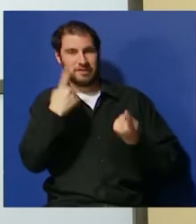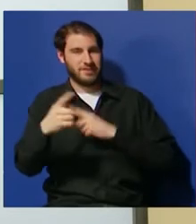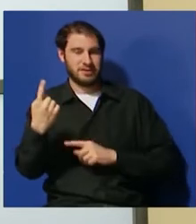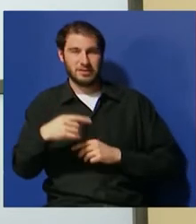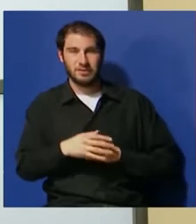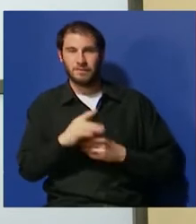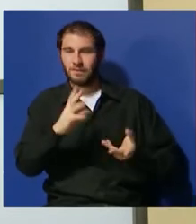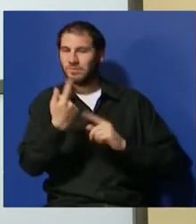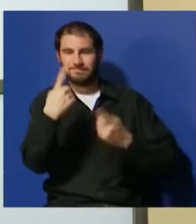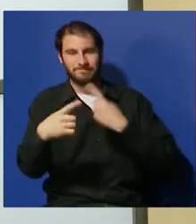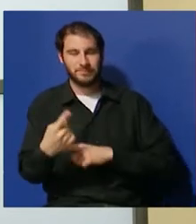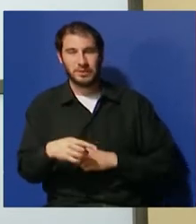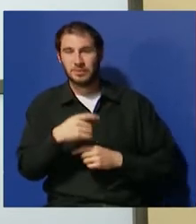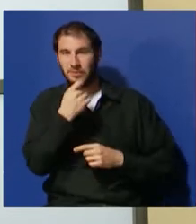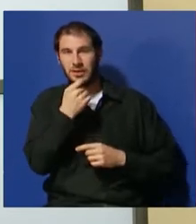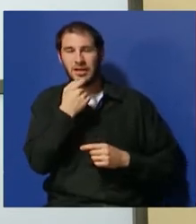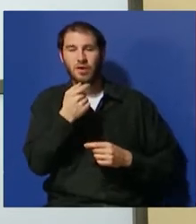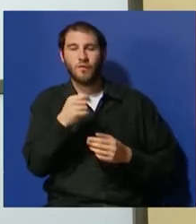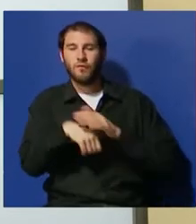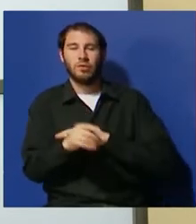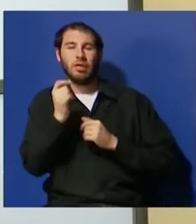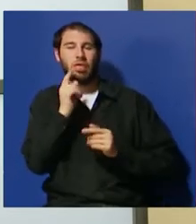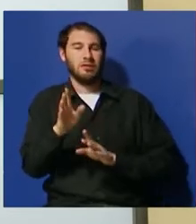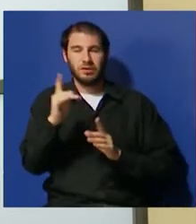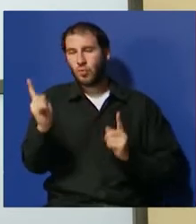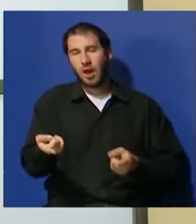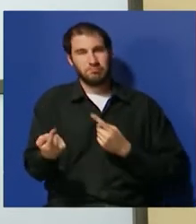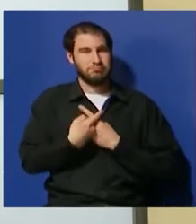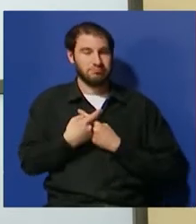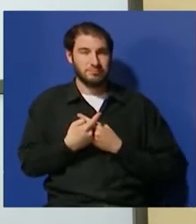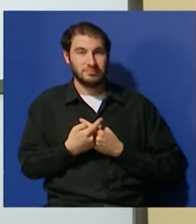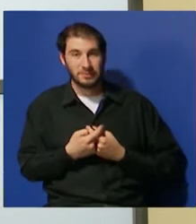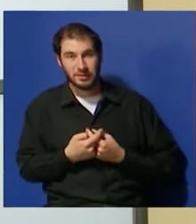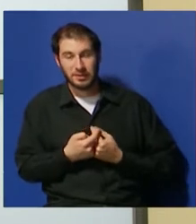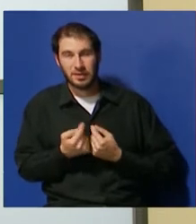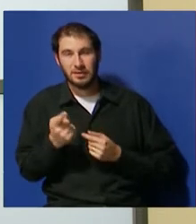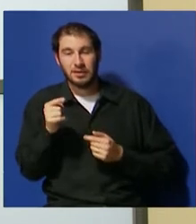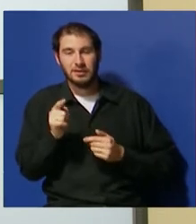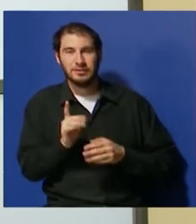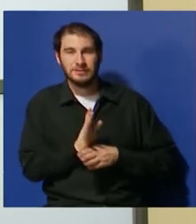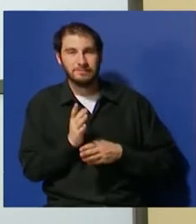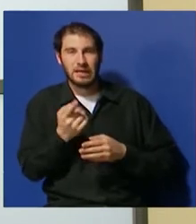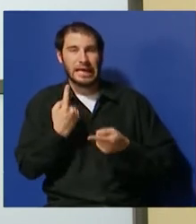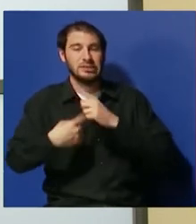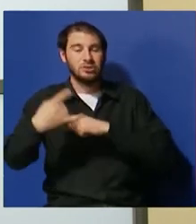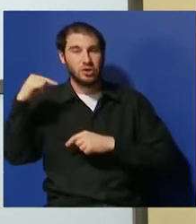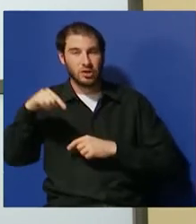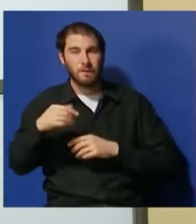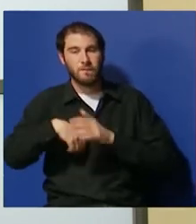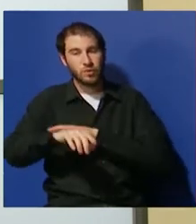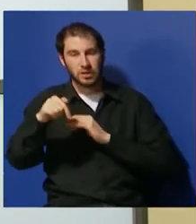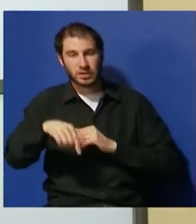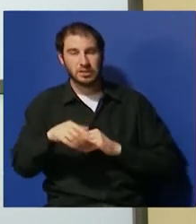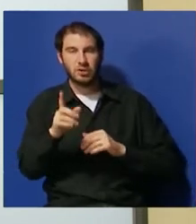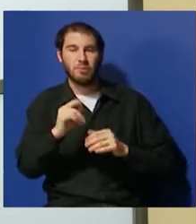de mil maneras. Aunque quieras esquivar al fútbol, igual te toca. Entonces no es la historia de fútbol